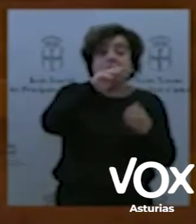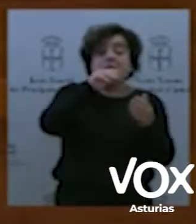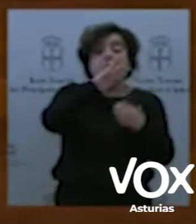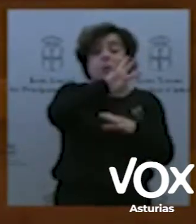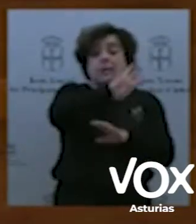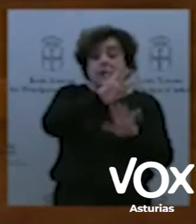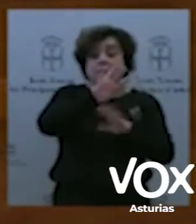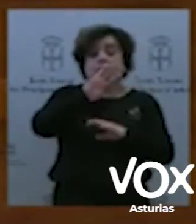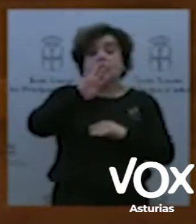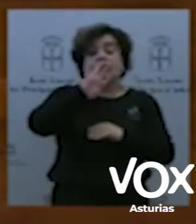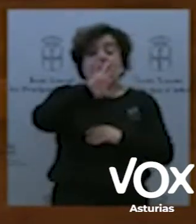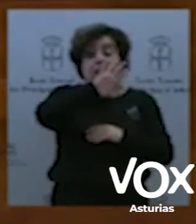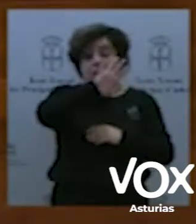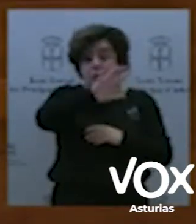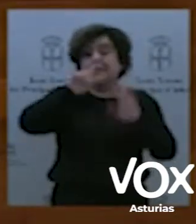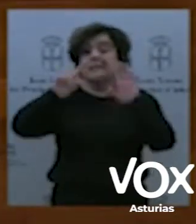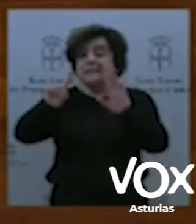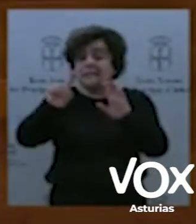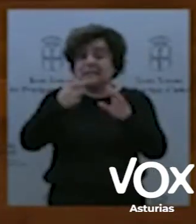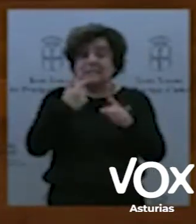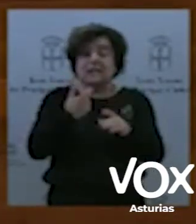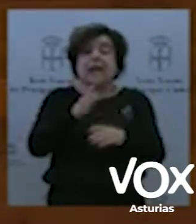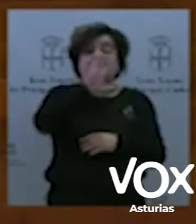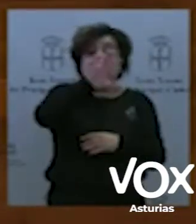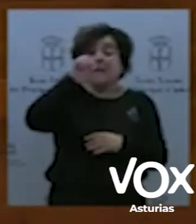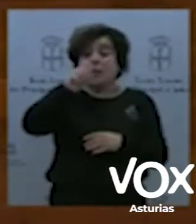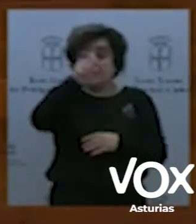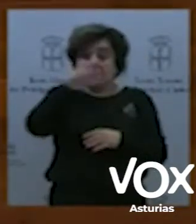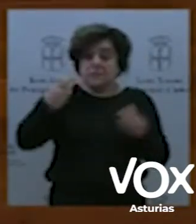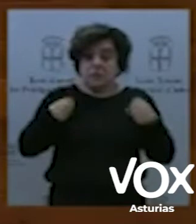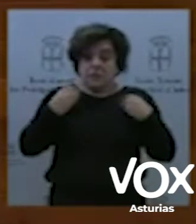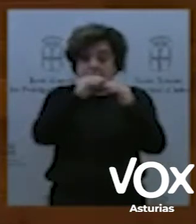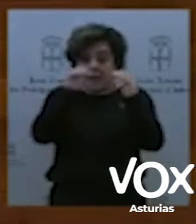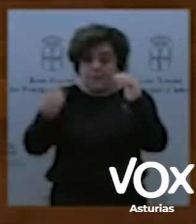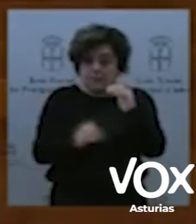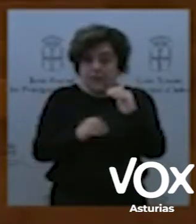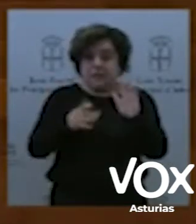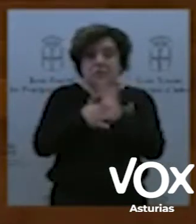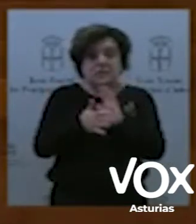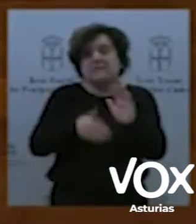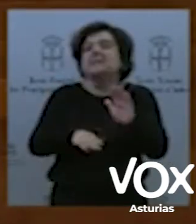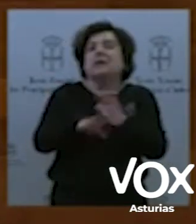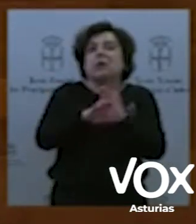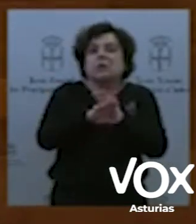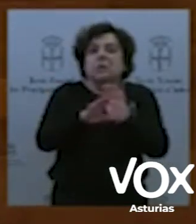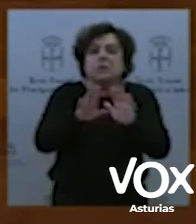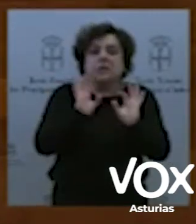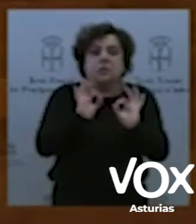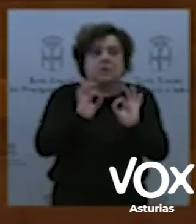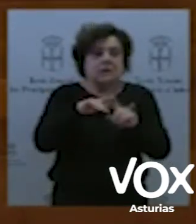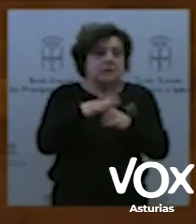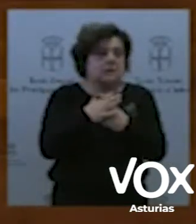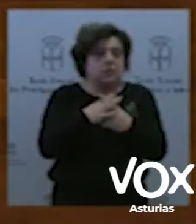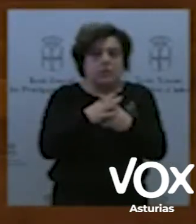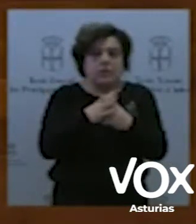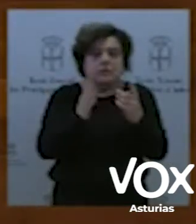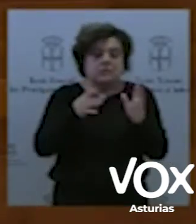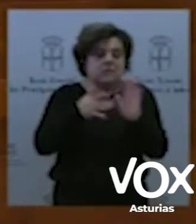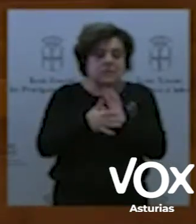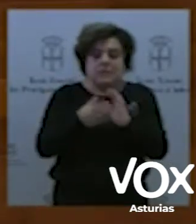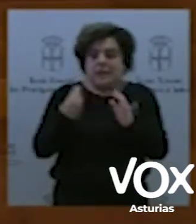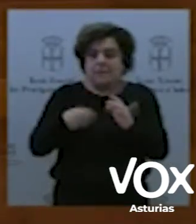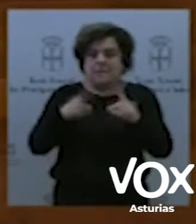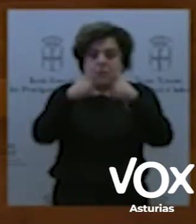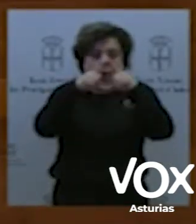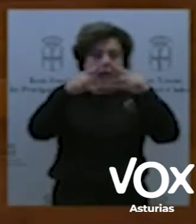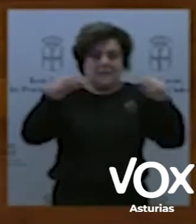50 habitantes, señorías, y que de seguir así, pronto tomarán el camino del resto de Asturias, de la Asturias vaciada, de la